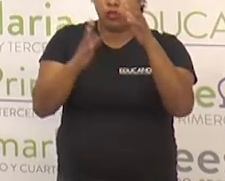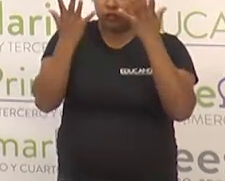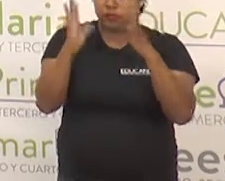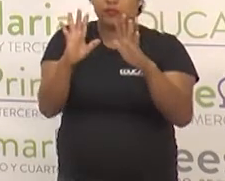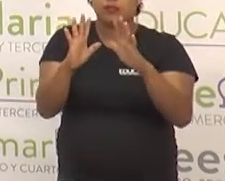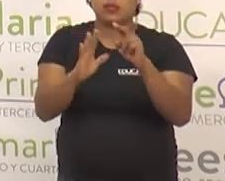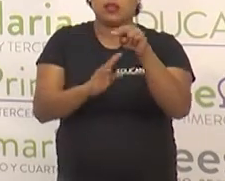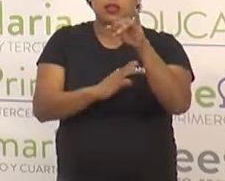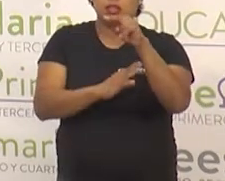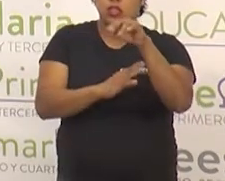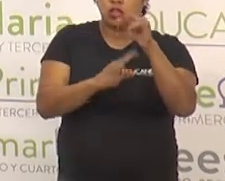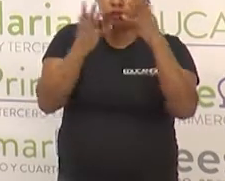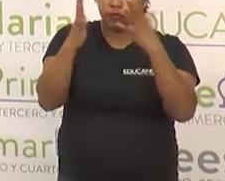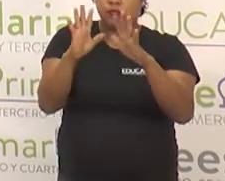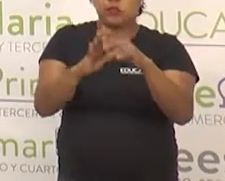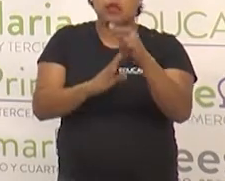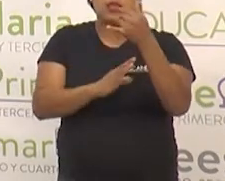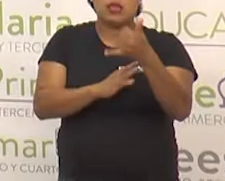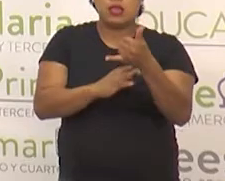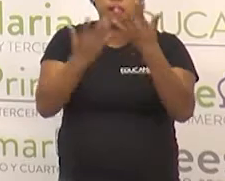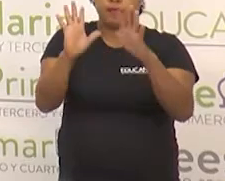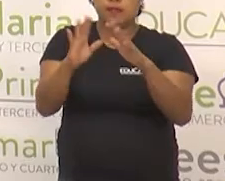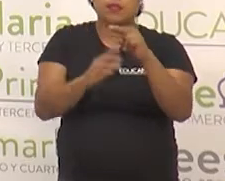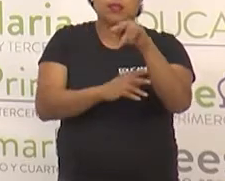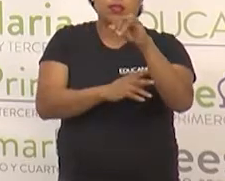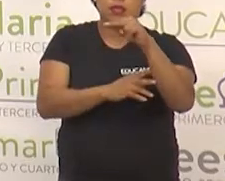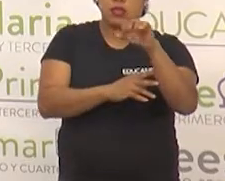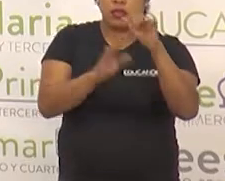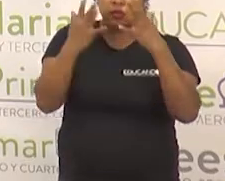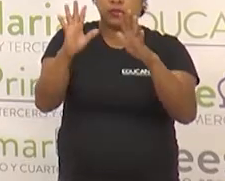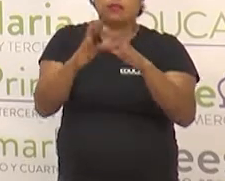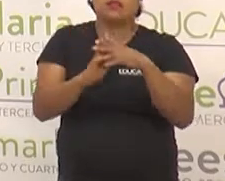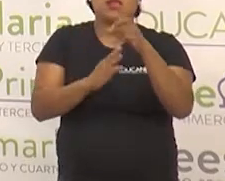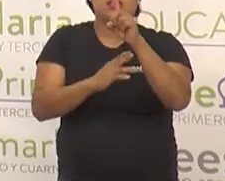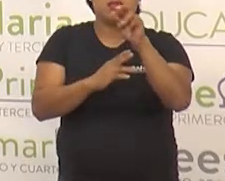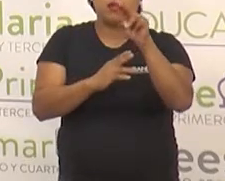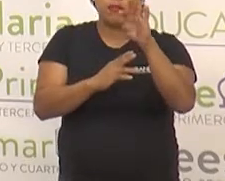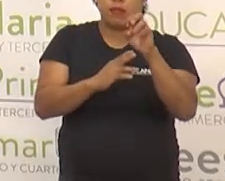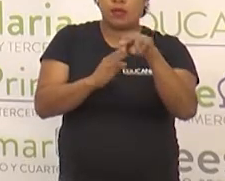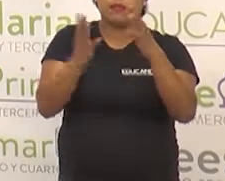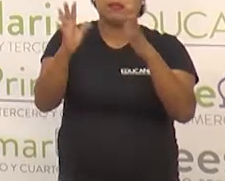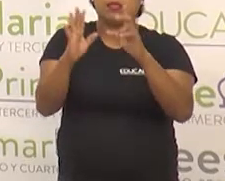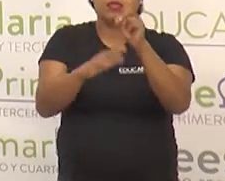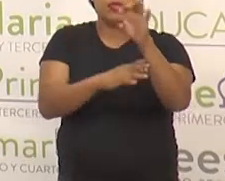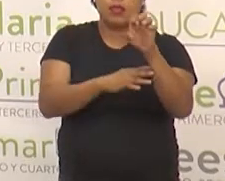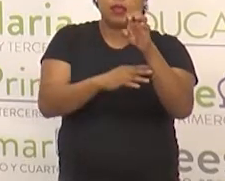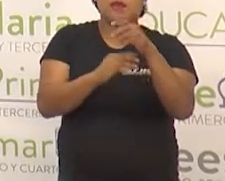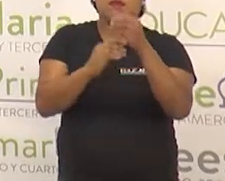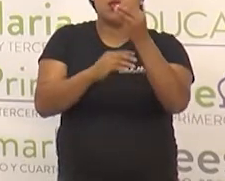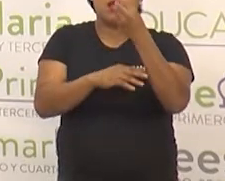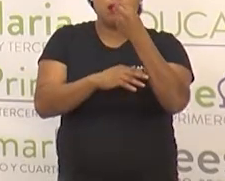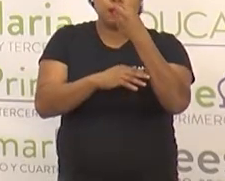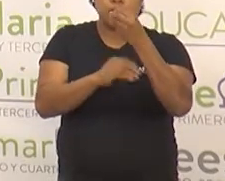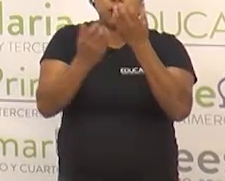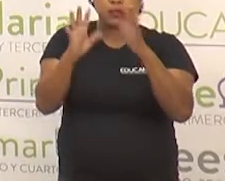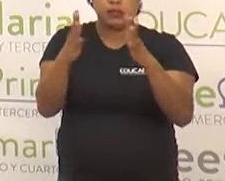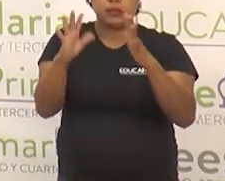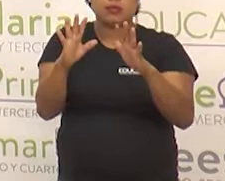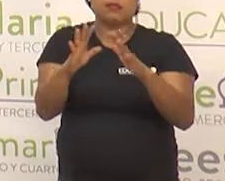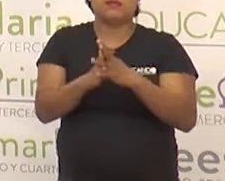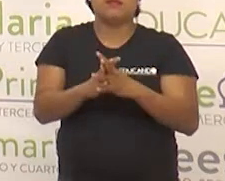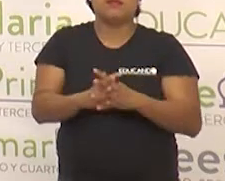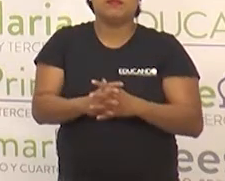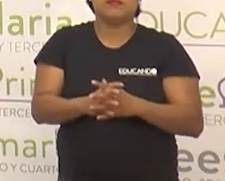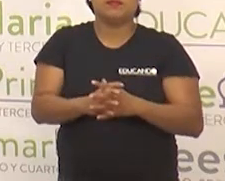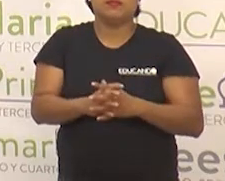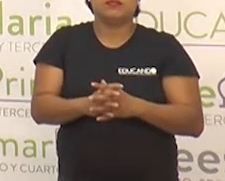Los niños y niñas deben de alimentarse.